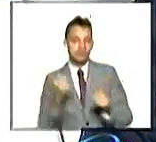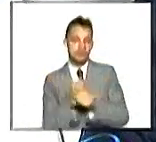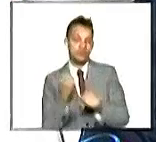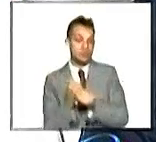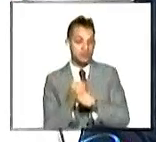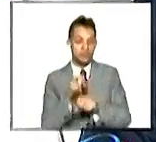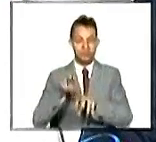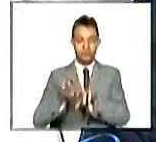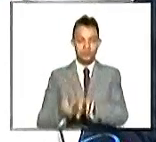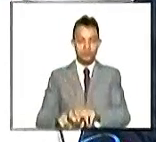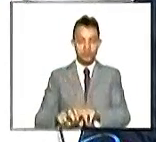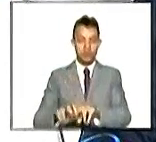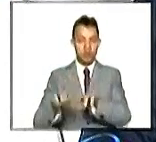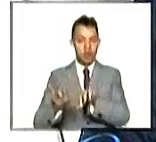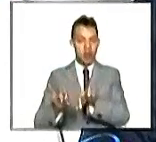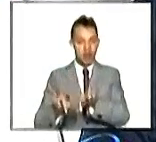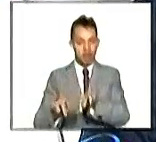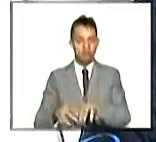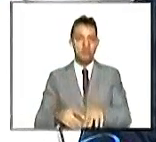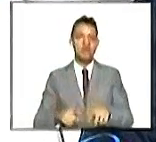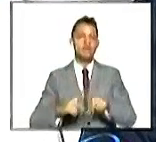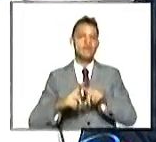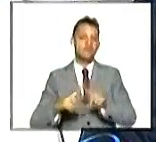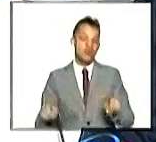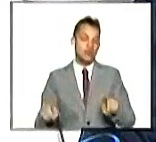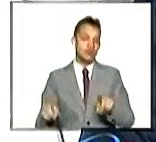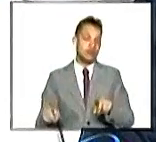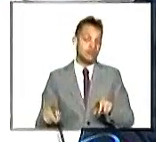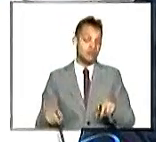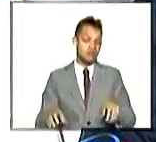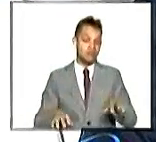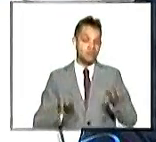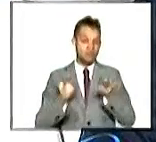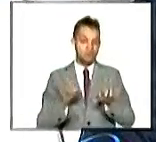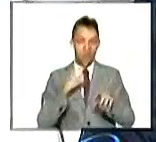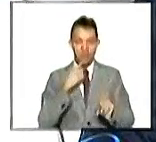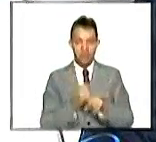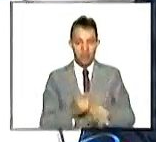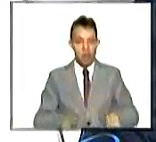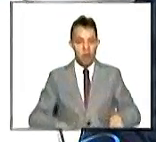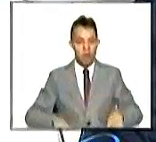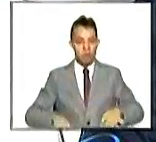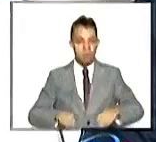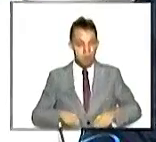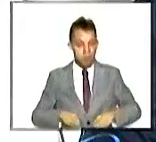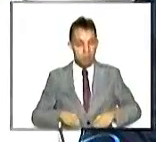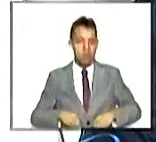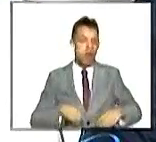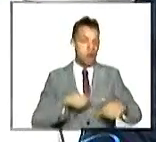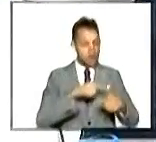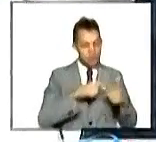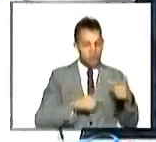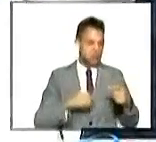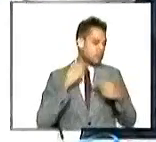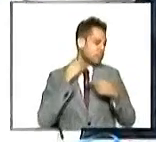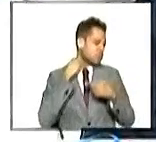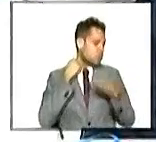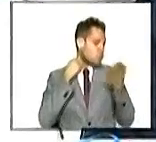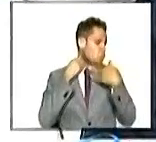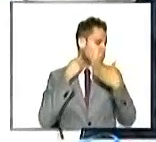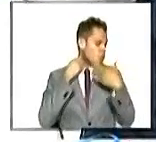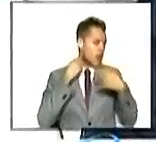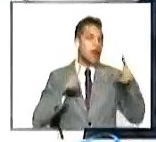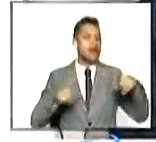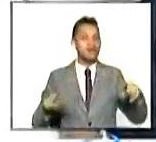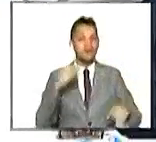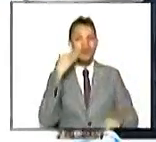son prácticamente relacionadas de una manera directa con los síntomas de la menopausia. ¿Qué es lo que pasa?